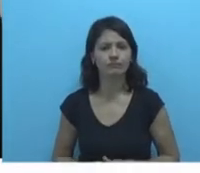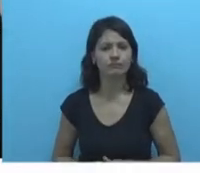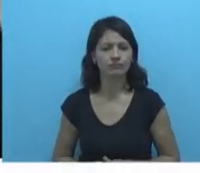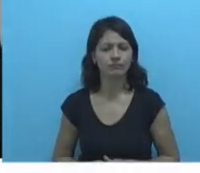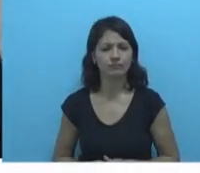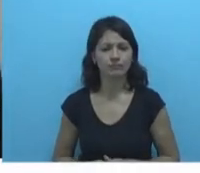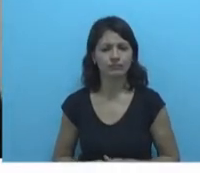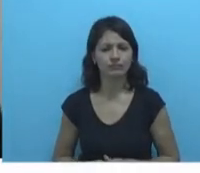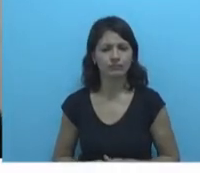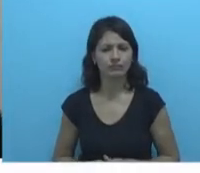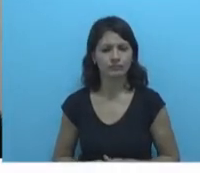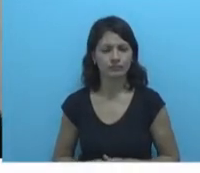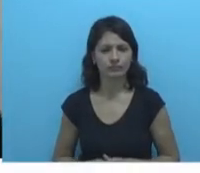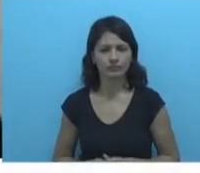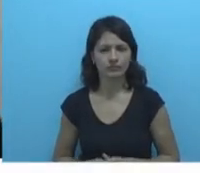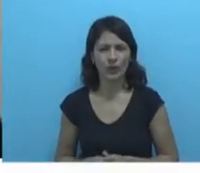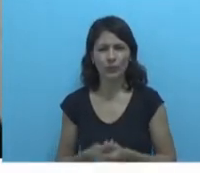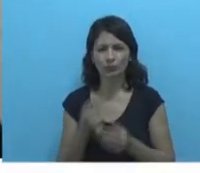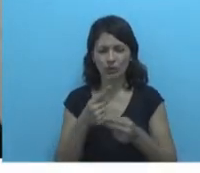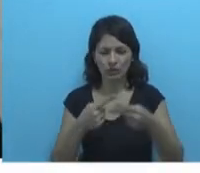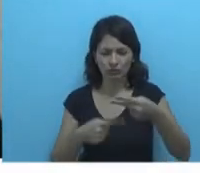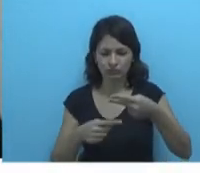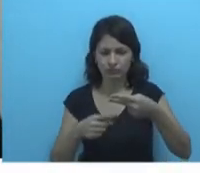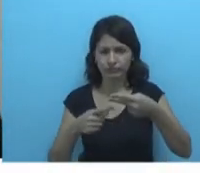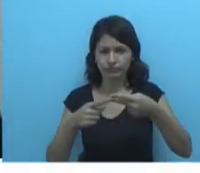superando solamente a Venezuela.